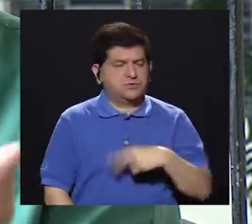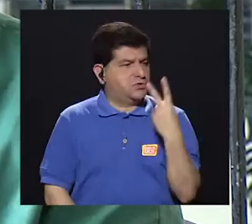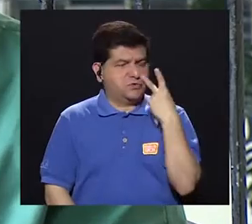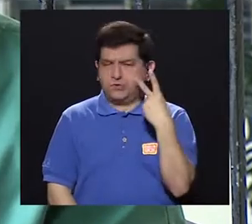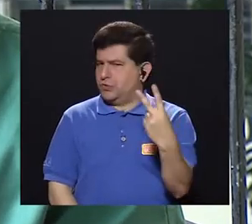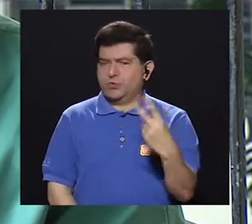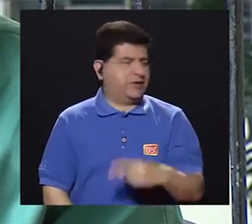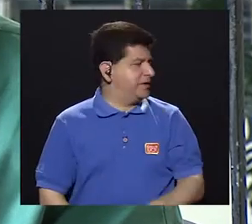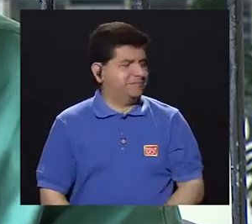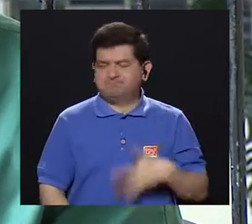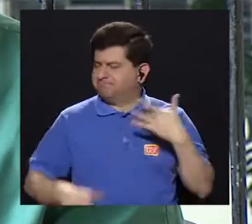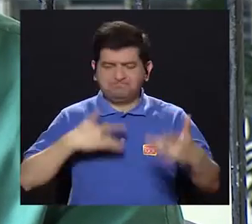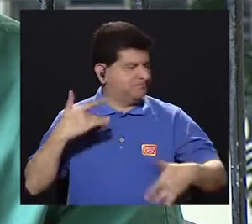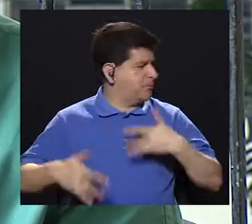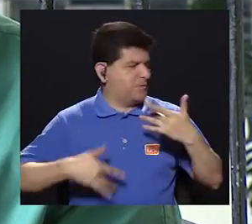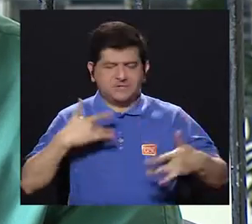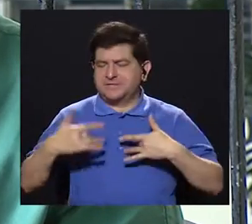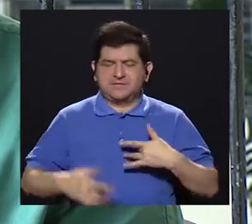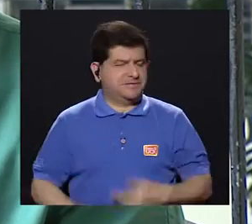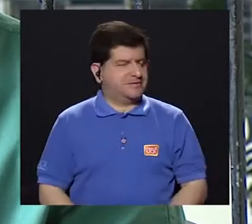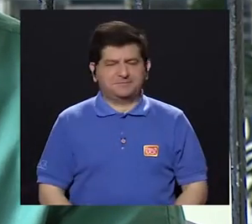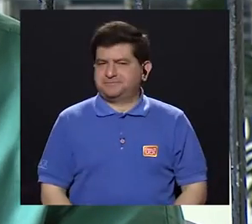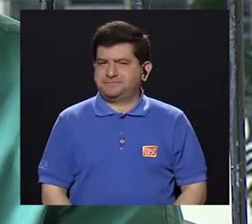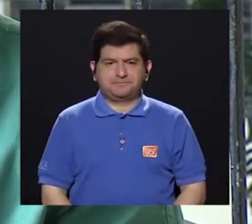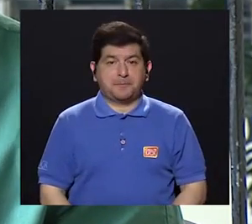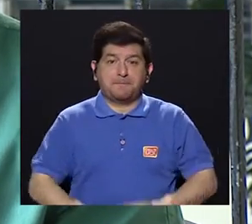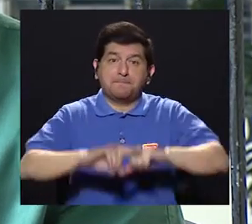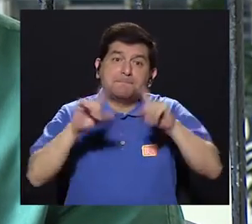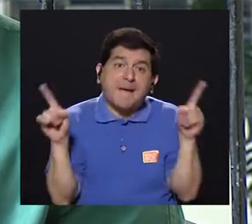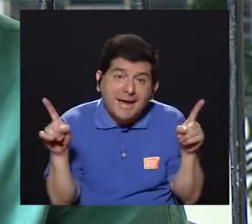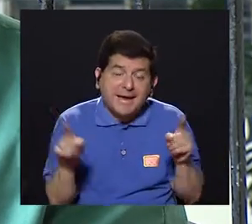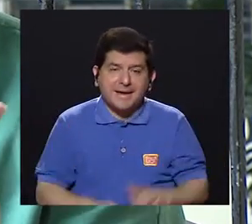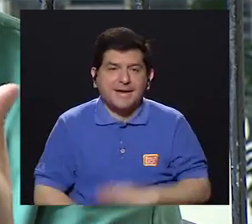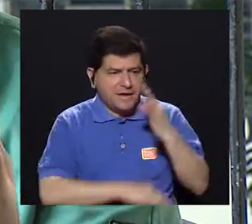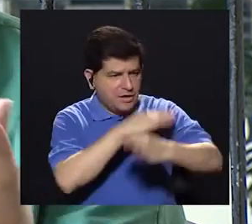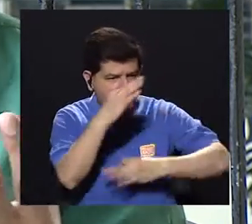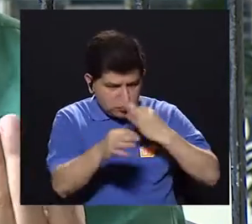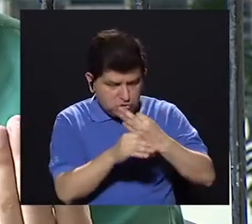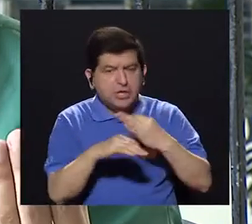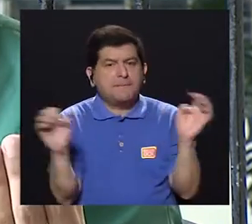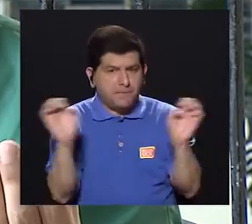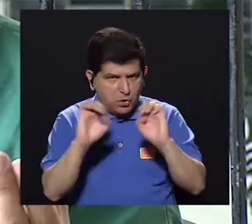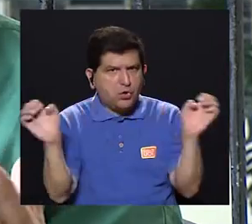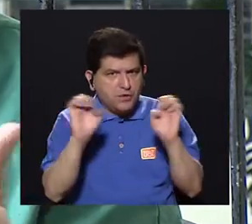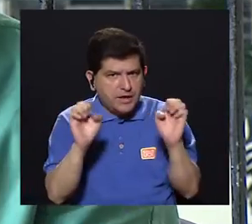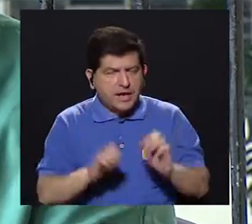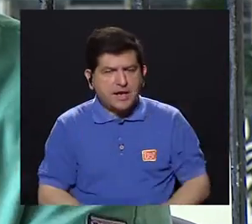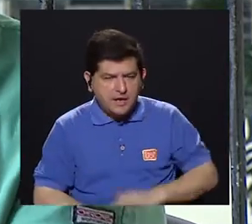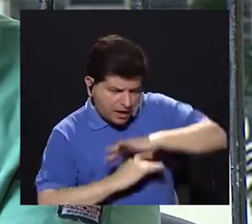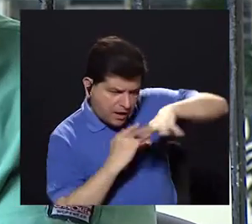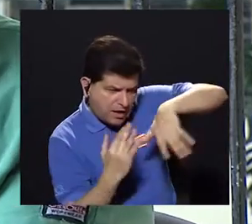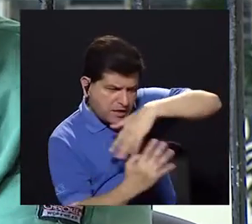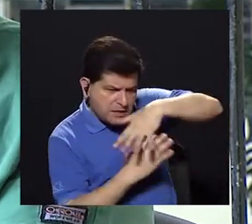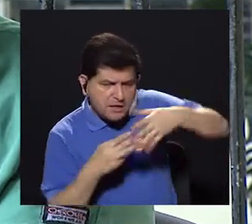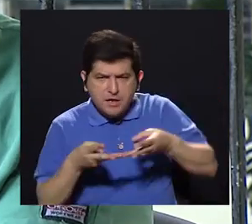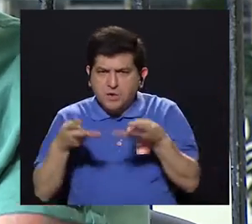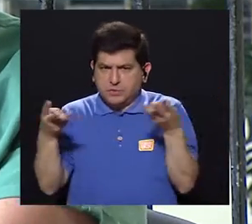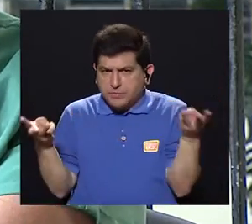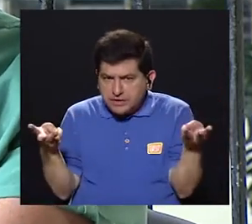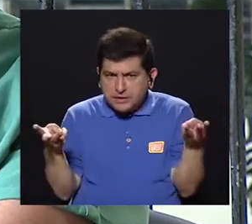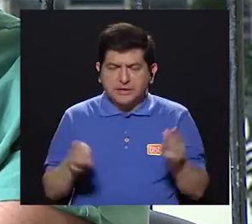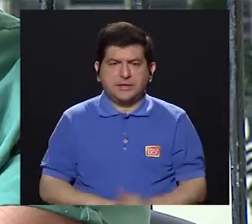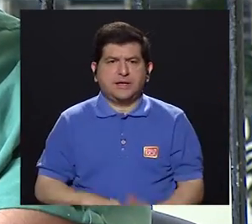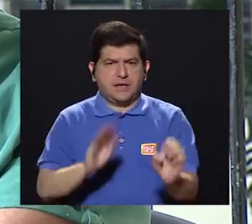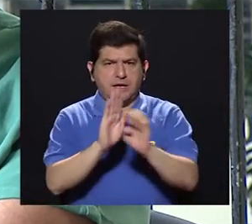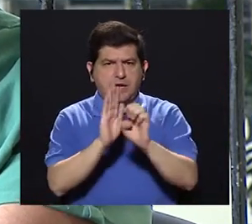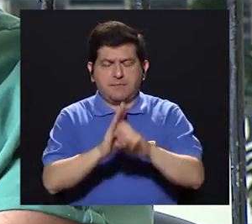nosotros no la vemos, no la sentimos, no la olemos. Sin embargo, por ese tipo de energía, al interactuar con la materia, por